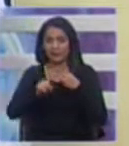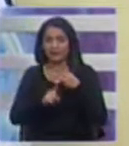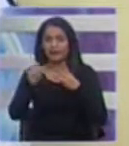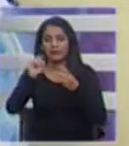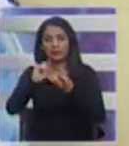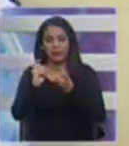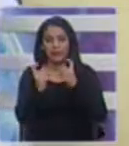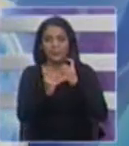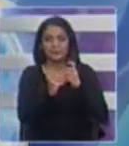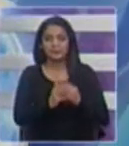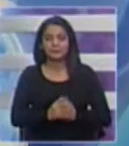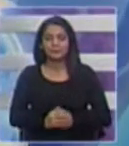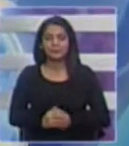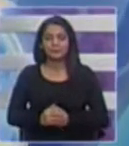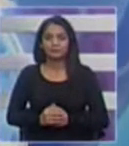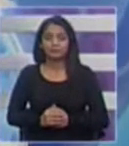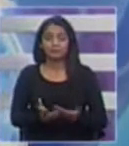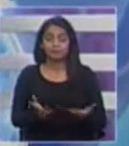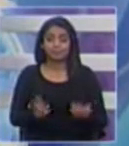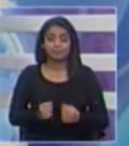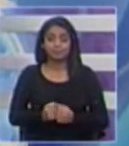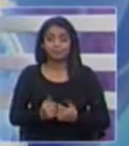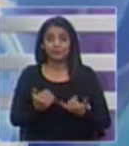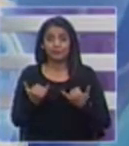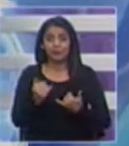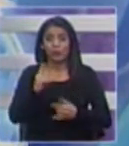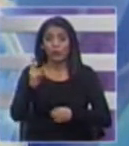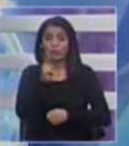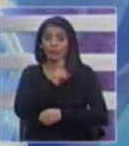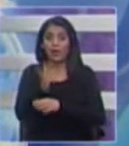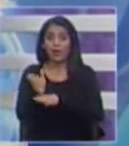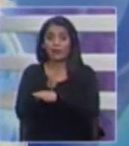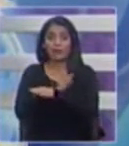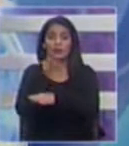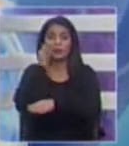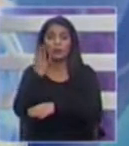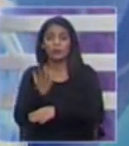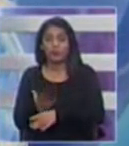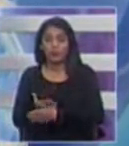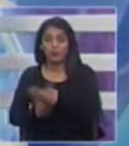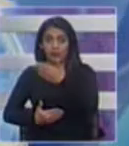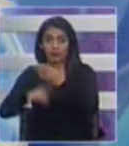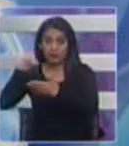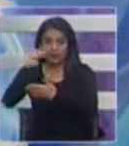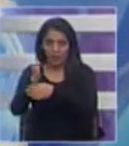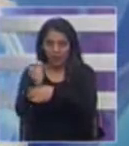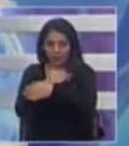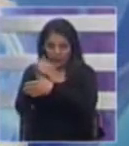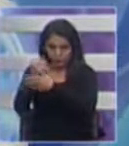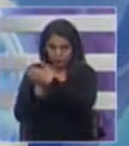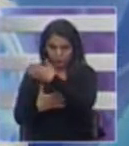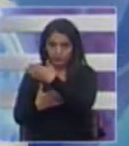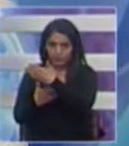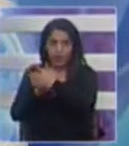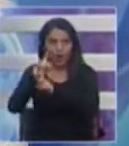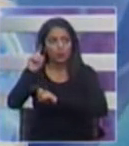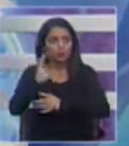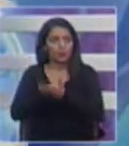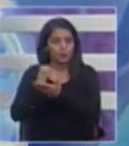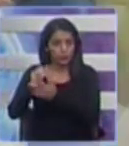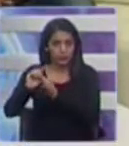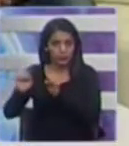libertad y precisamente estamos llevando en mi circunscripción, en el norte, yo como el candidato nuevo, más joven de la circunscripción